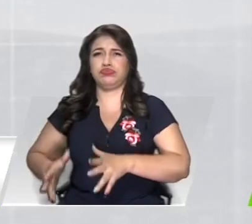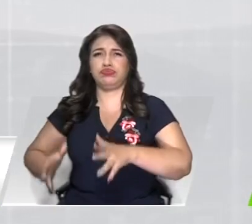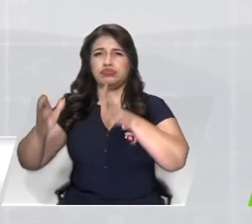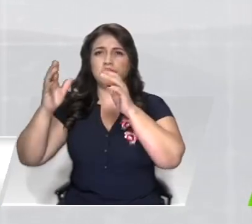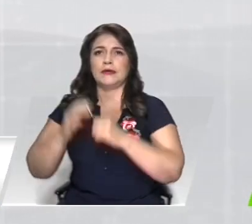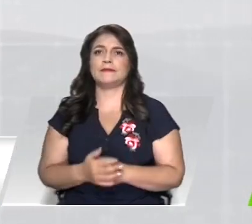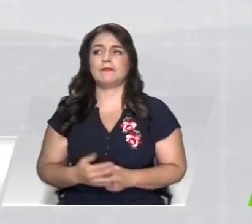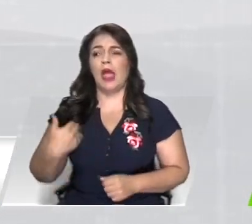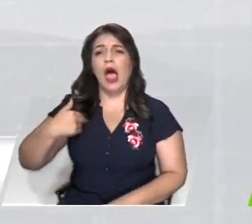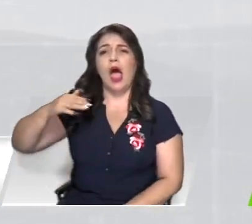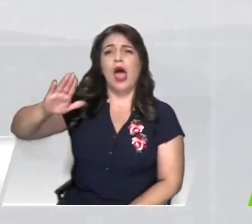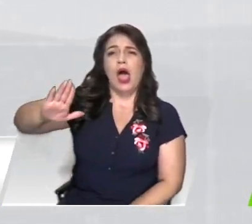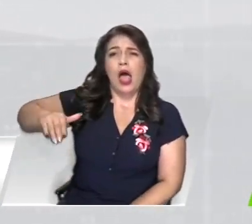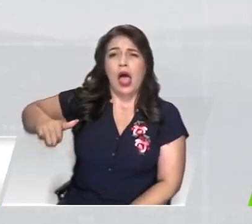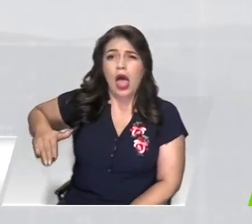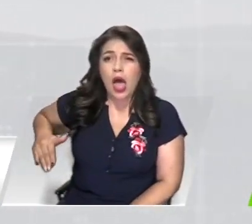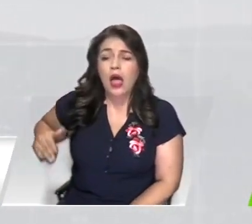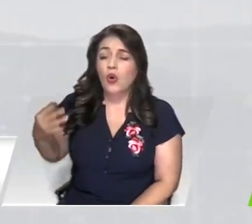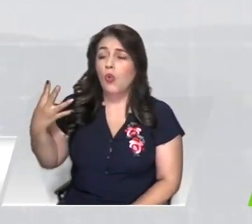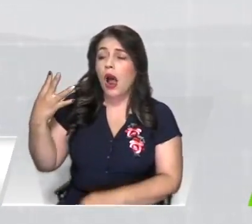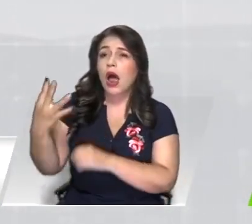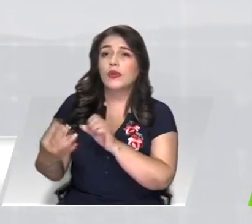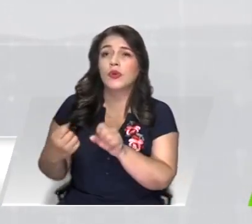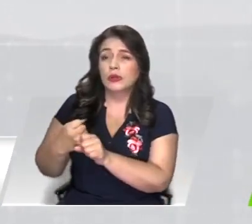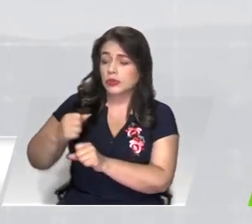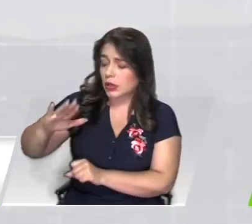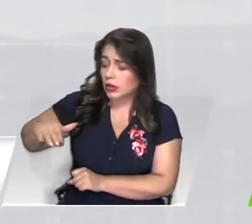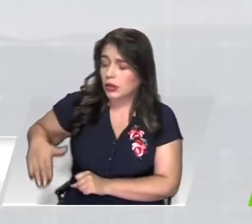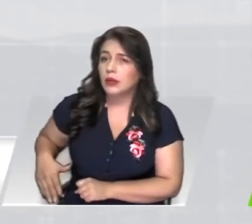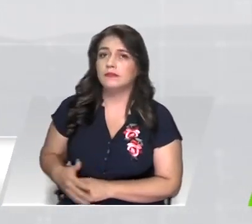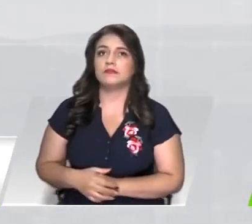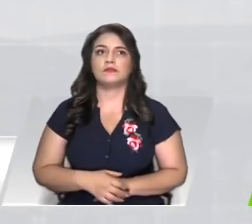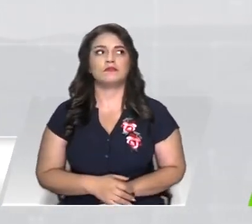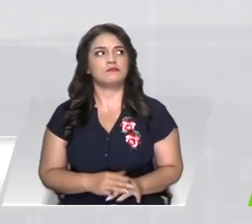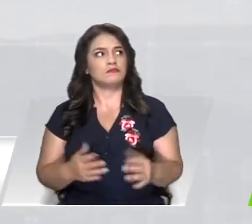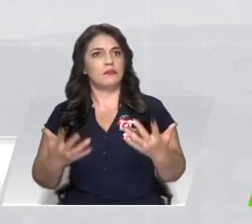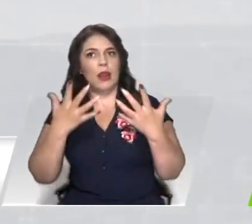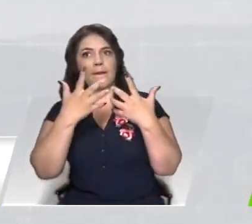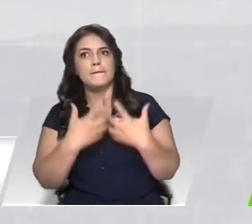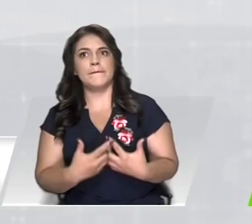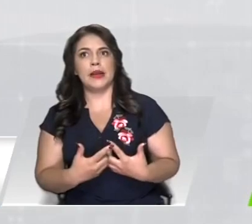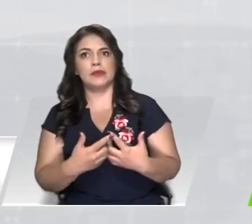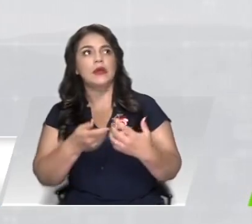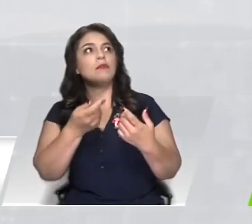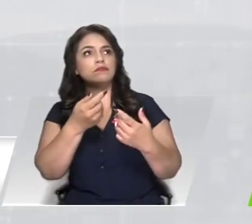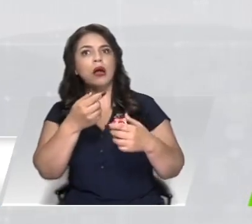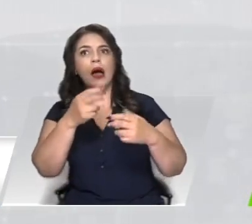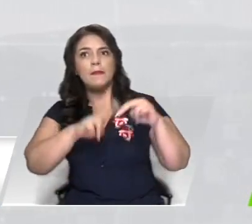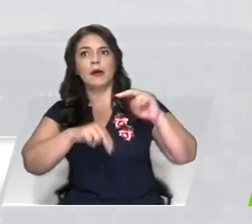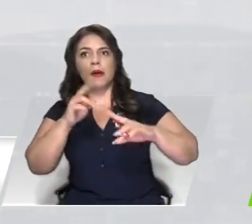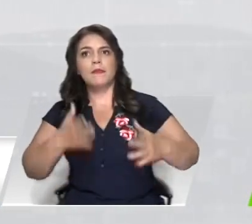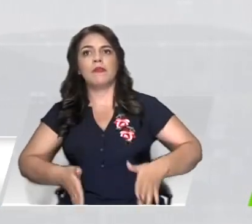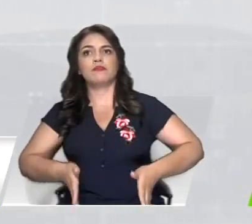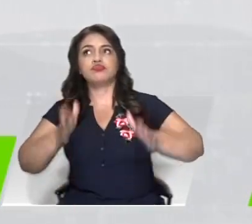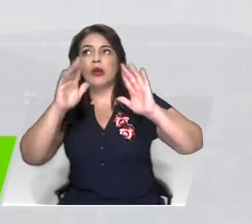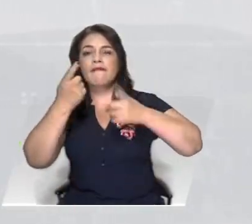Tiene retraso de los mismos 4 años y la constructora todavía sigue vendiendo apartamentos.